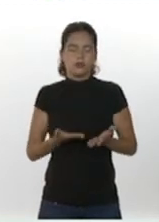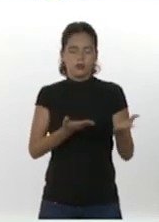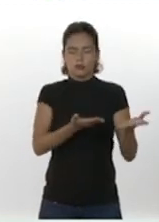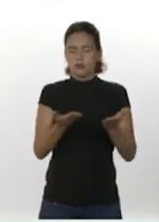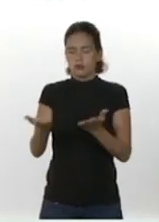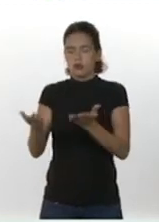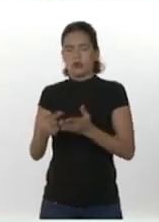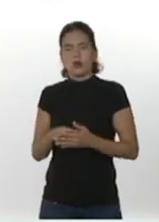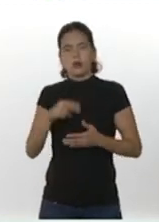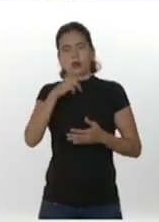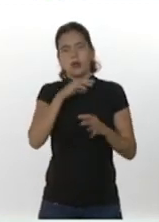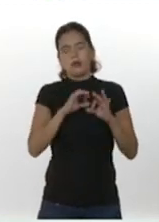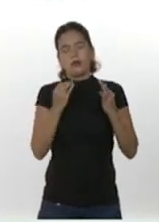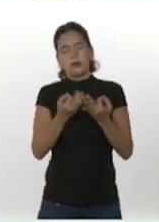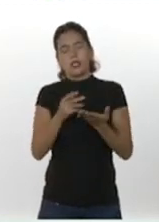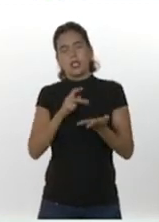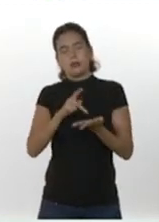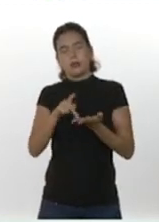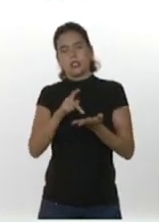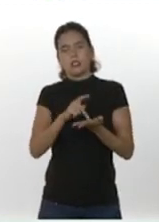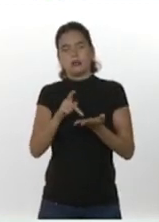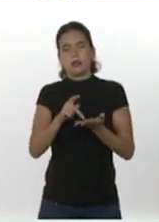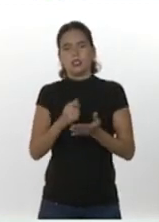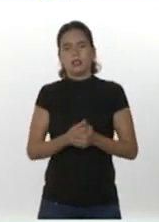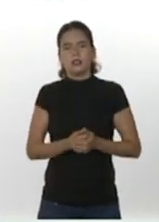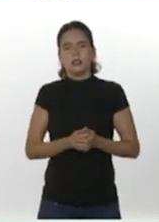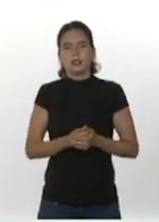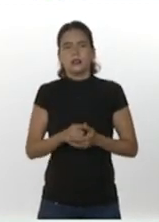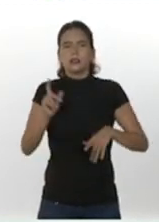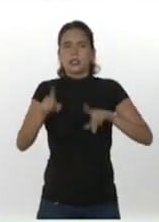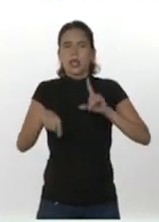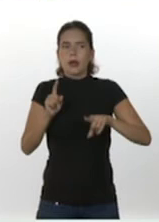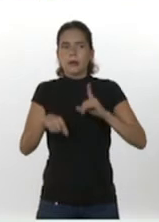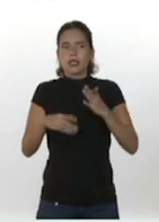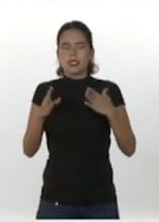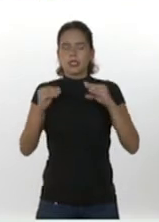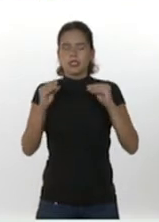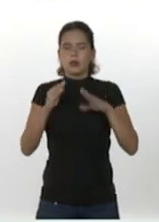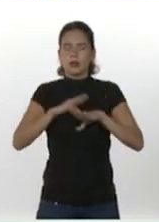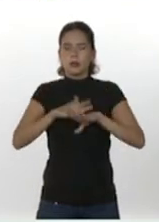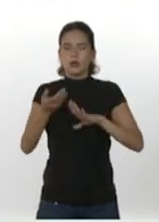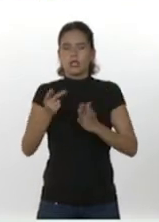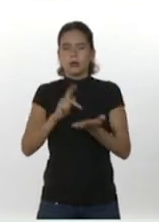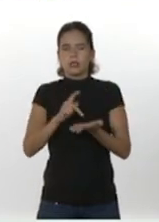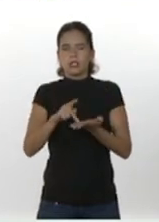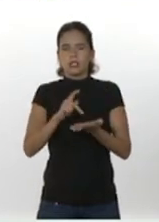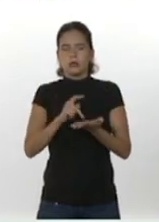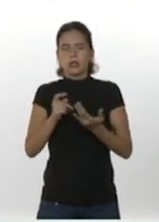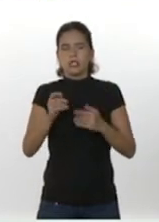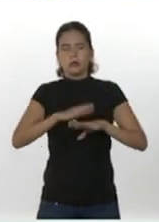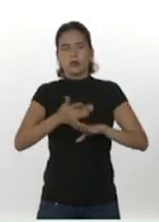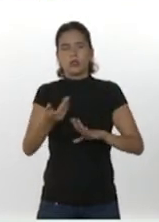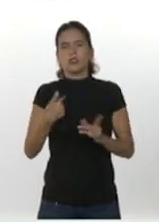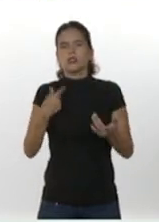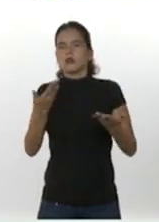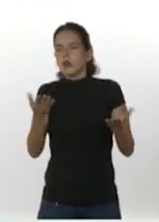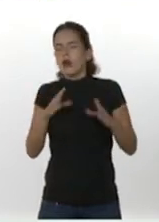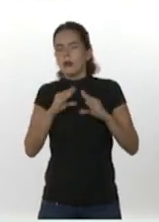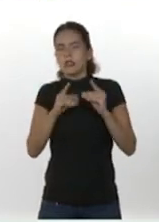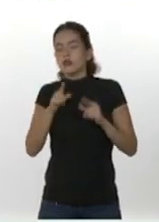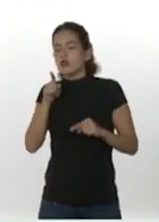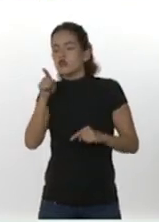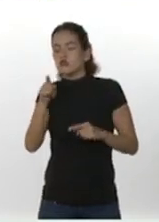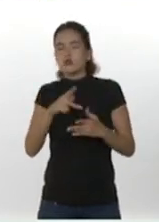el representante como con el participante. Algunas veces se habla de que ¿por qué el participante? Bueno, porque resulta que estamos hablando de